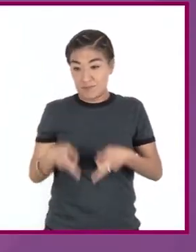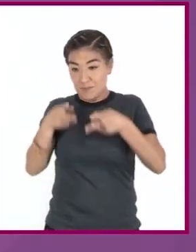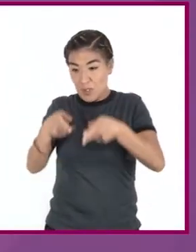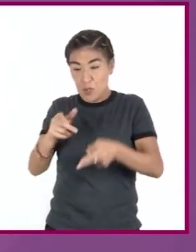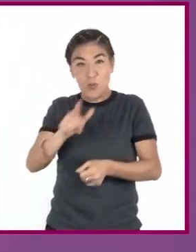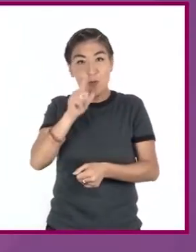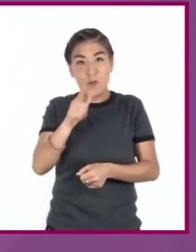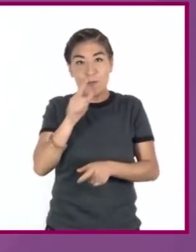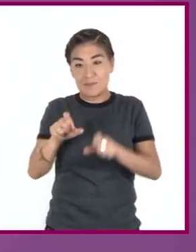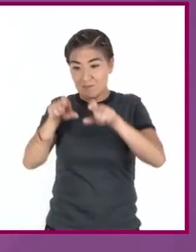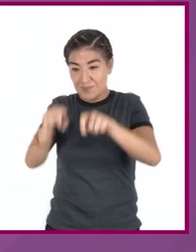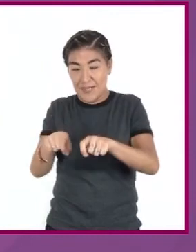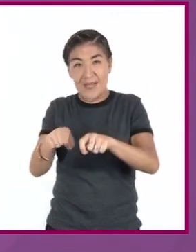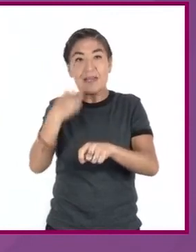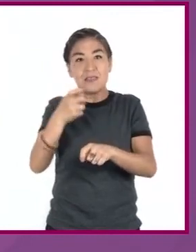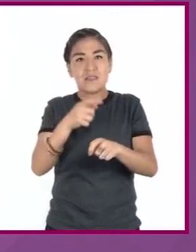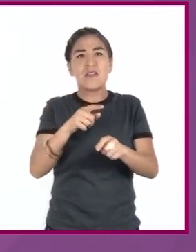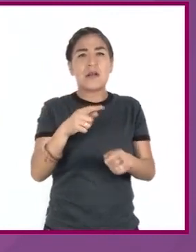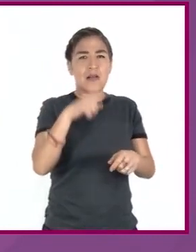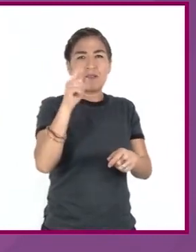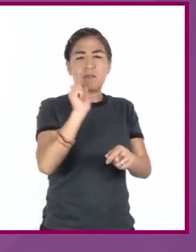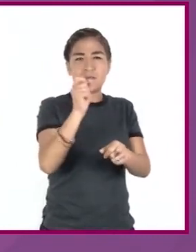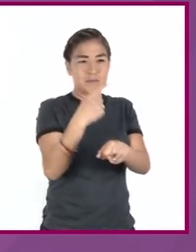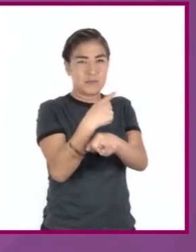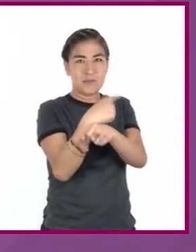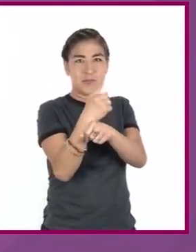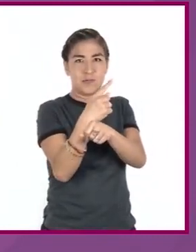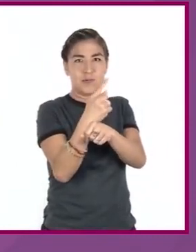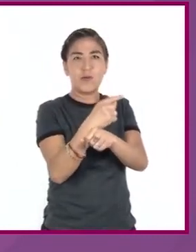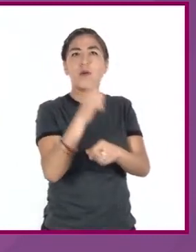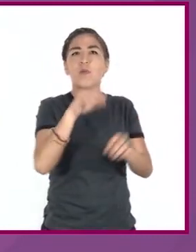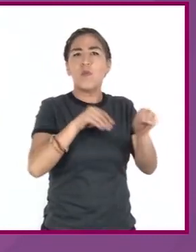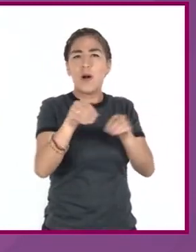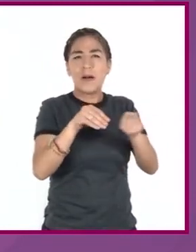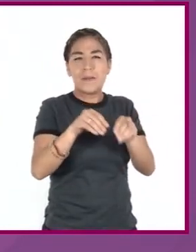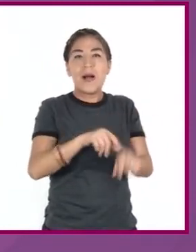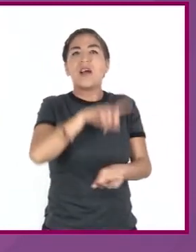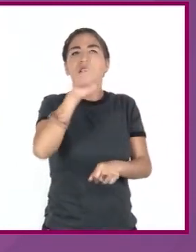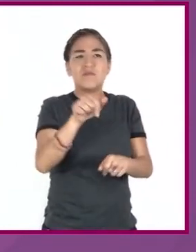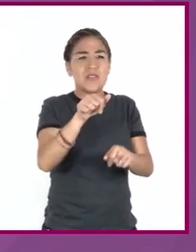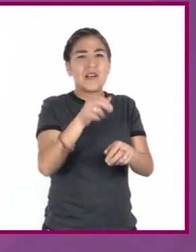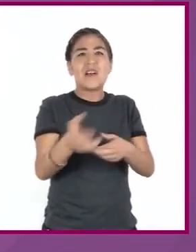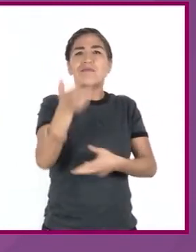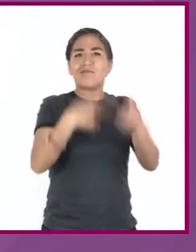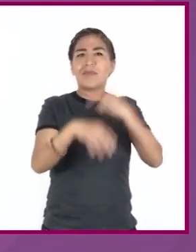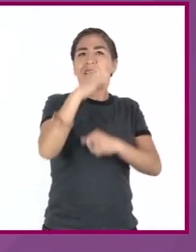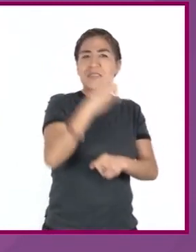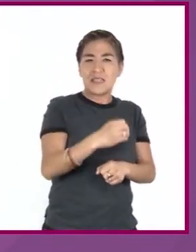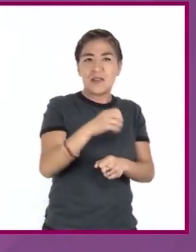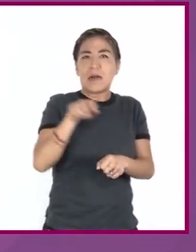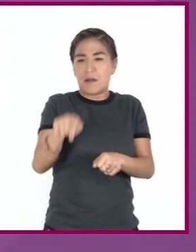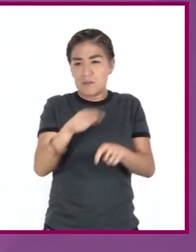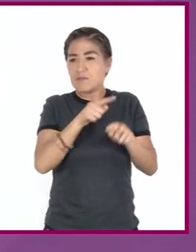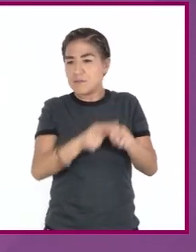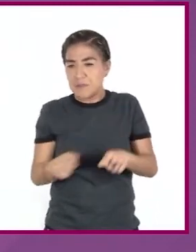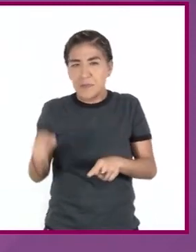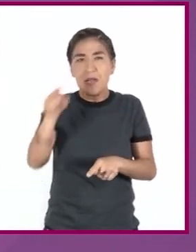primera bobina, la aguja se movía levemente, pero luego regresaba a cero, aunque la corriente seguía